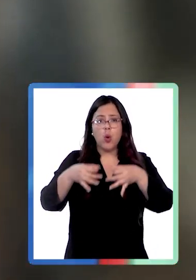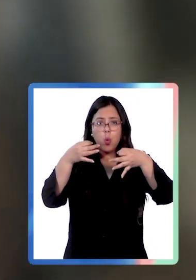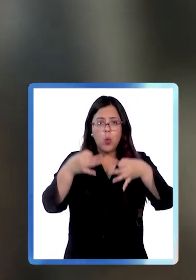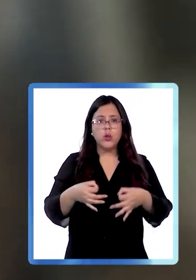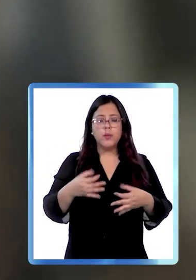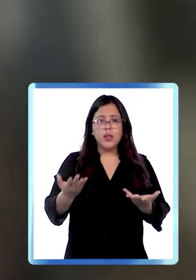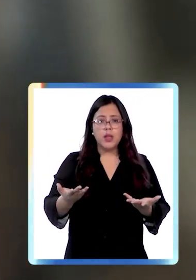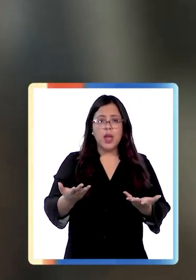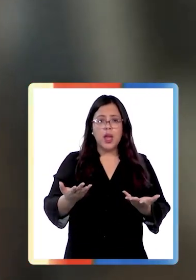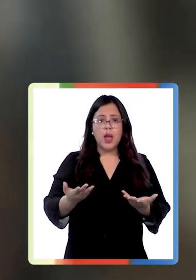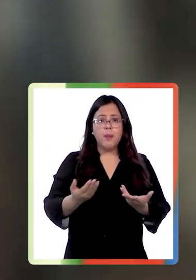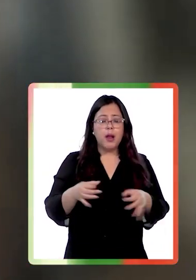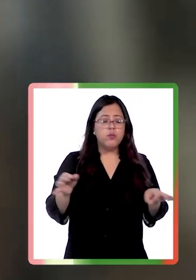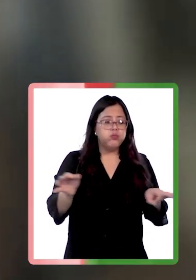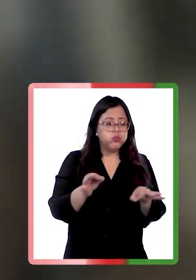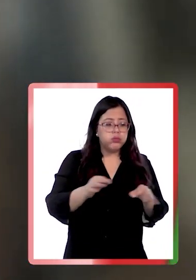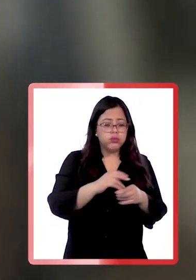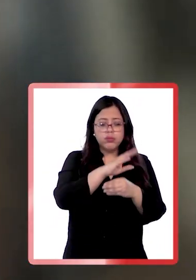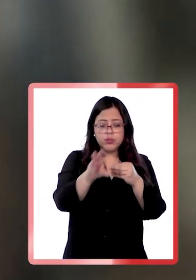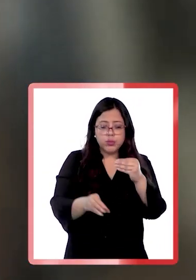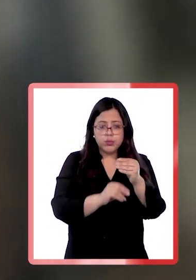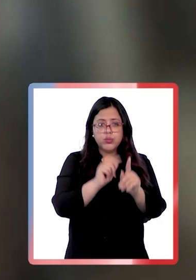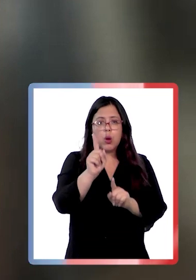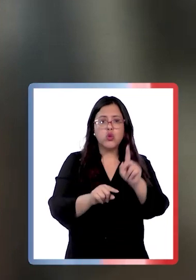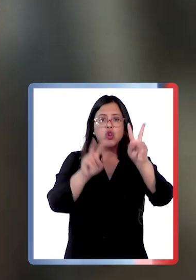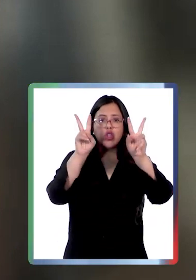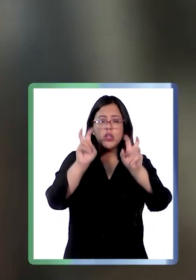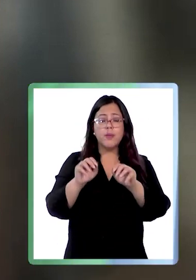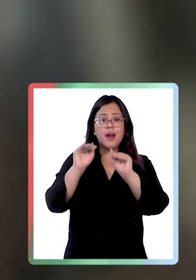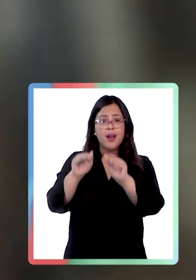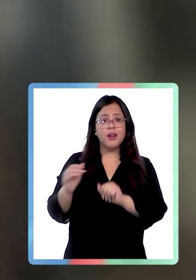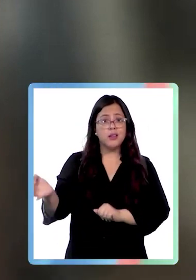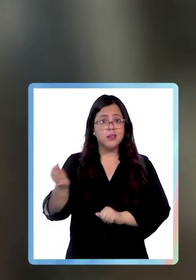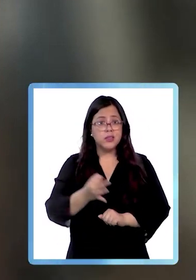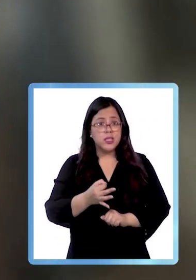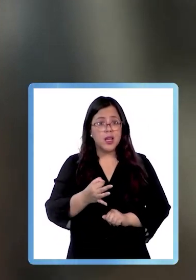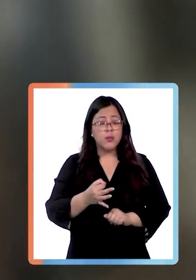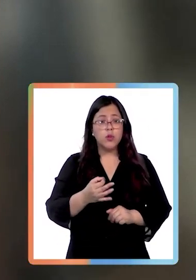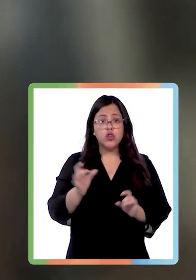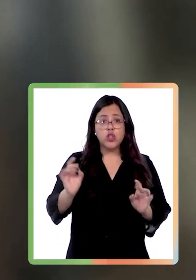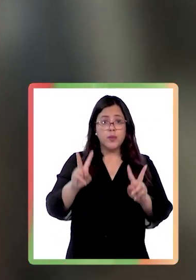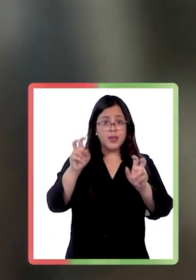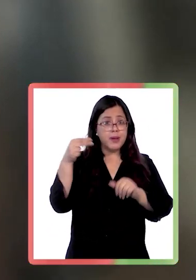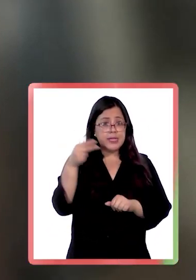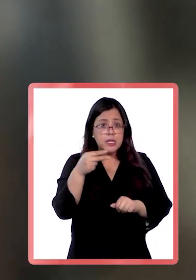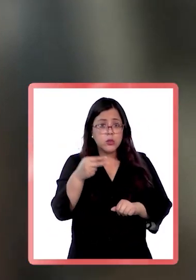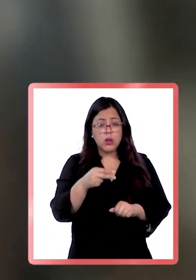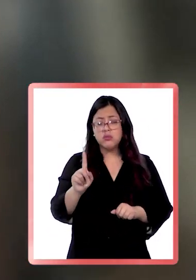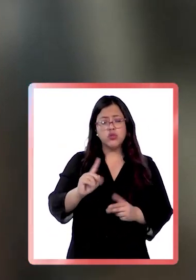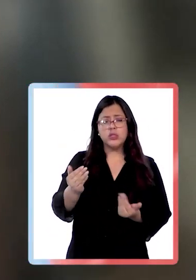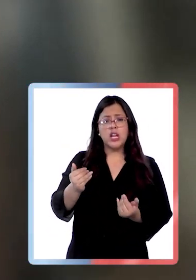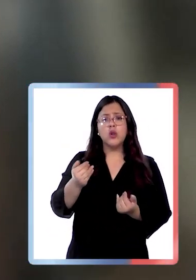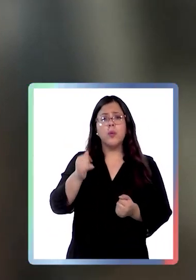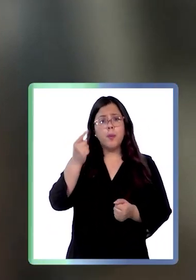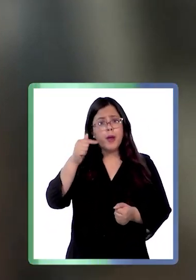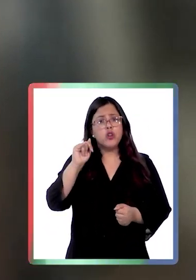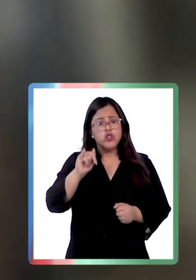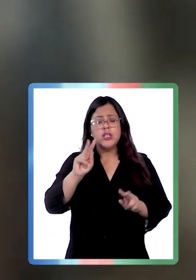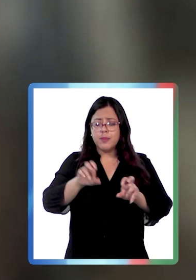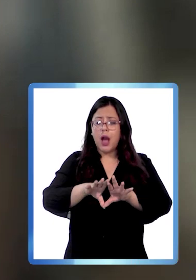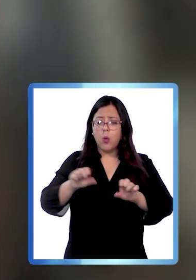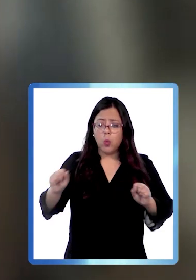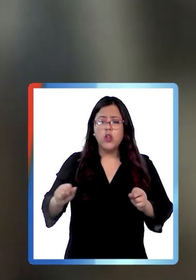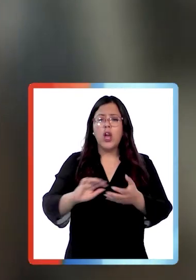elegir para poder ir bajando y donde tienen que incluirse estos temas, no solamente, como decíamos al comienzo, abordado a lo sexual, sino que